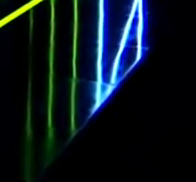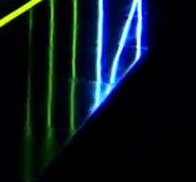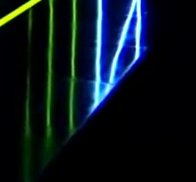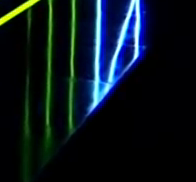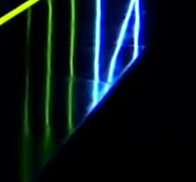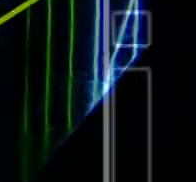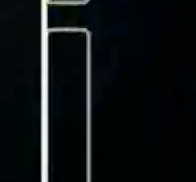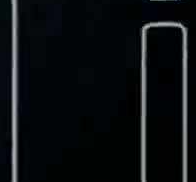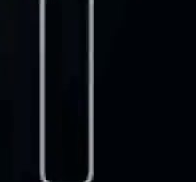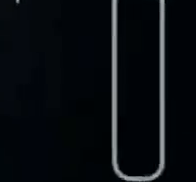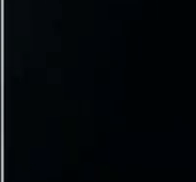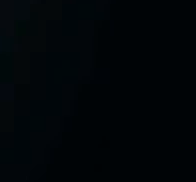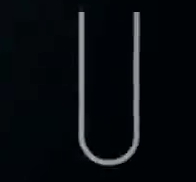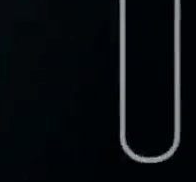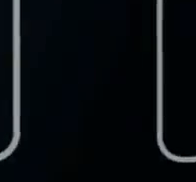¡Gracias!